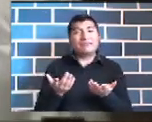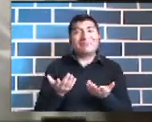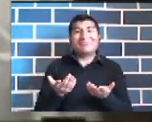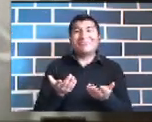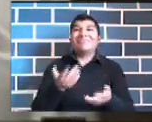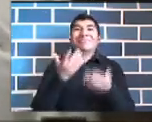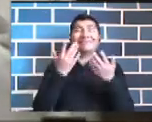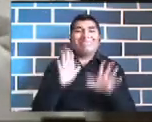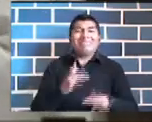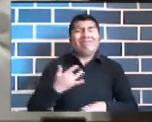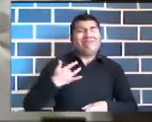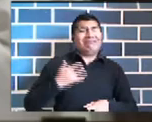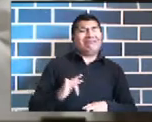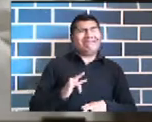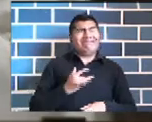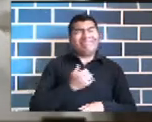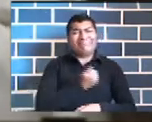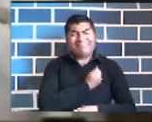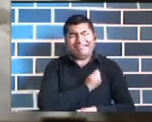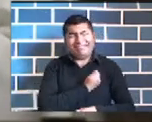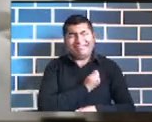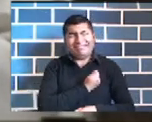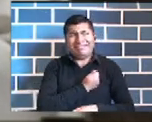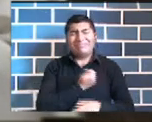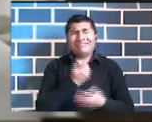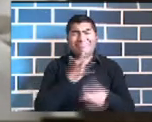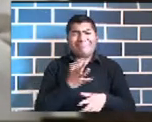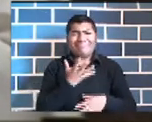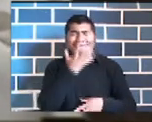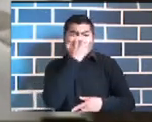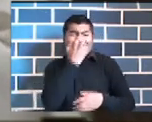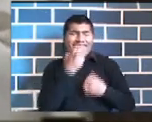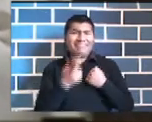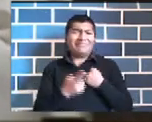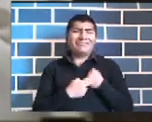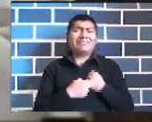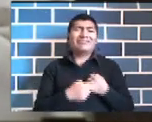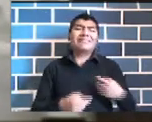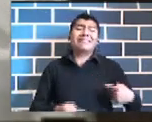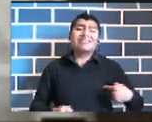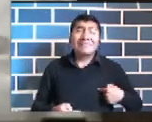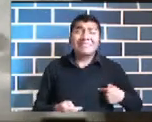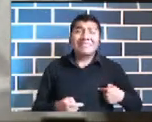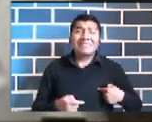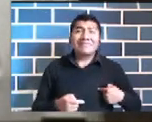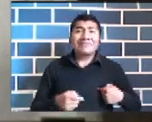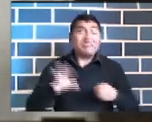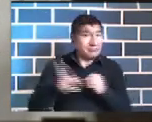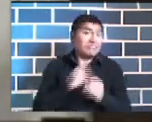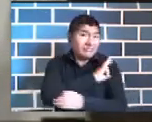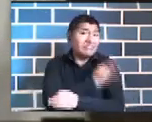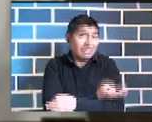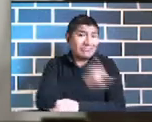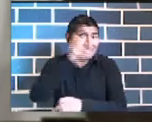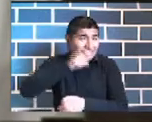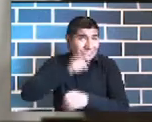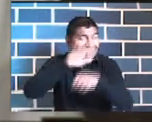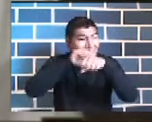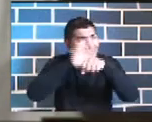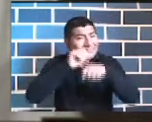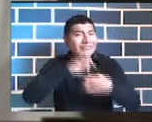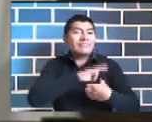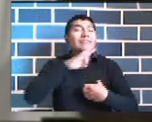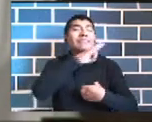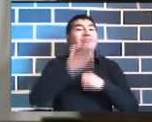hemos ofendido, si ya estamos resentidos, con más fuerza tenemos que invocar a ese